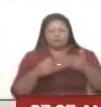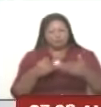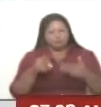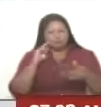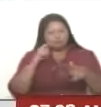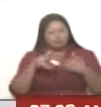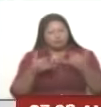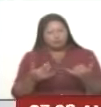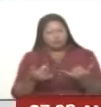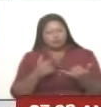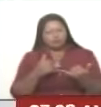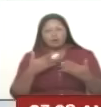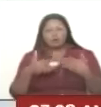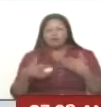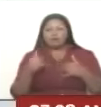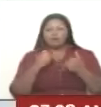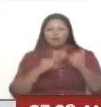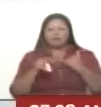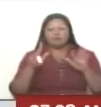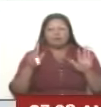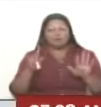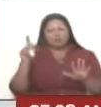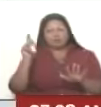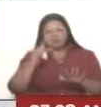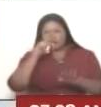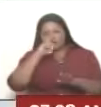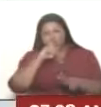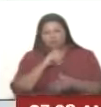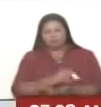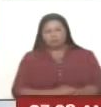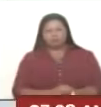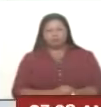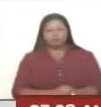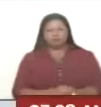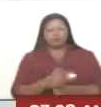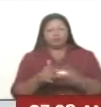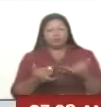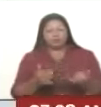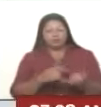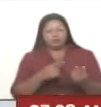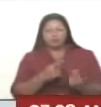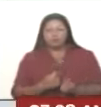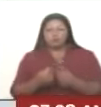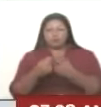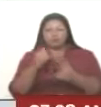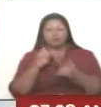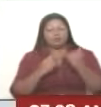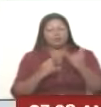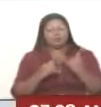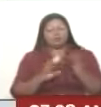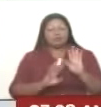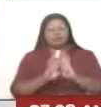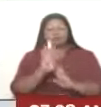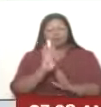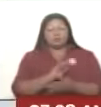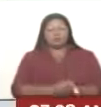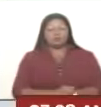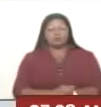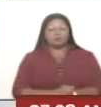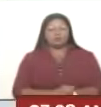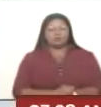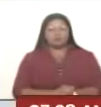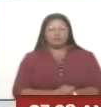criminal a lo largo de los últimos 6 años. Aún así, la economía cierra en crecimiento y hay